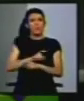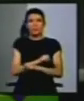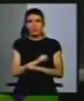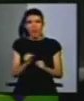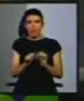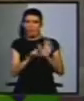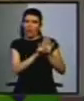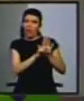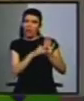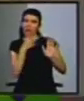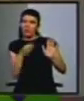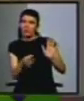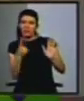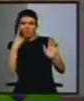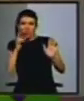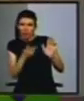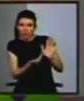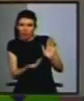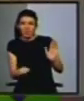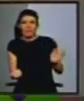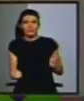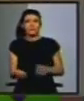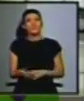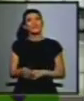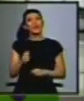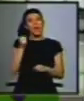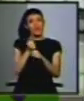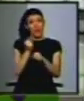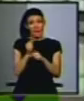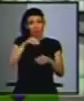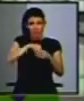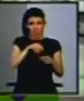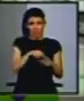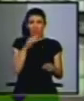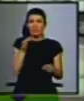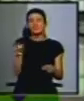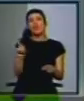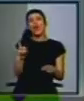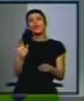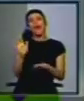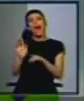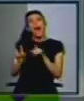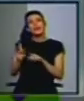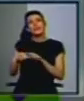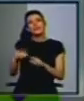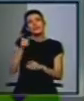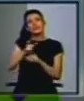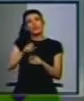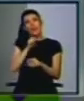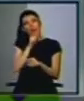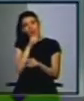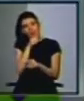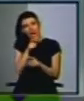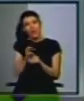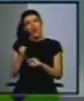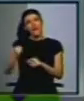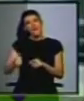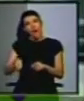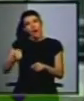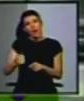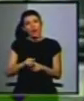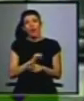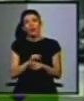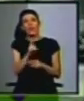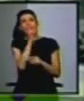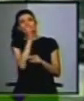persona desconoce. Trabajadores del local aclaran que el cartel es para evitar que personas de edad que se movilizan con bastones terminen en estado de